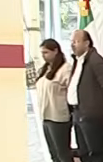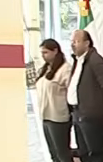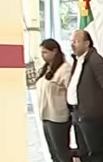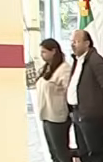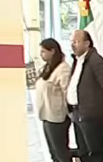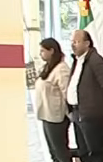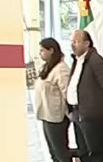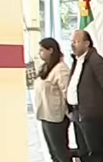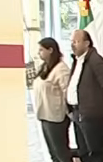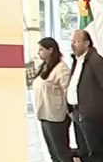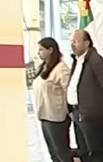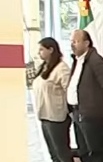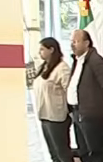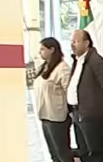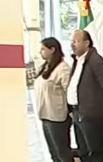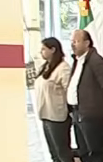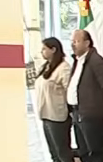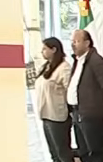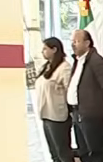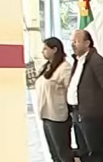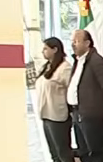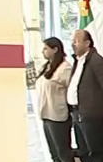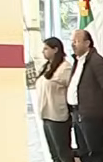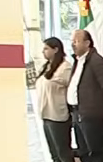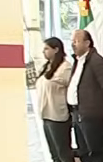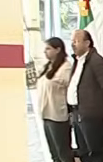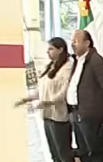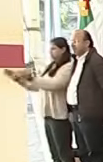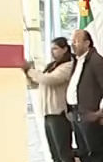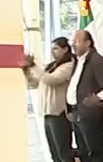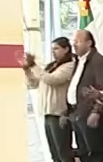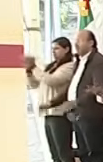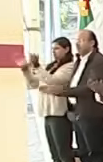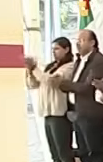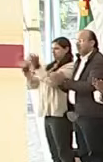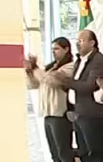sociales. Todas y todos ustedes sean bienvenidos.